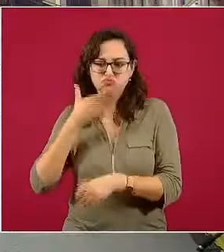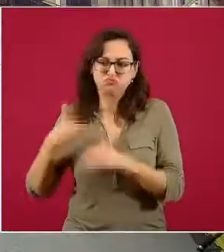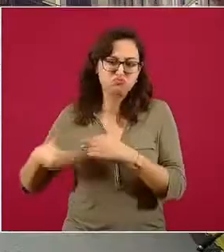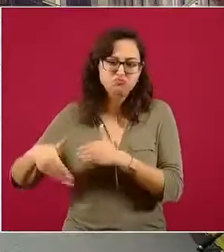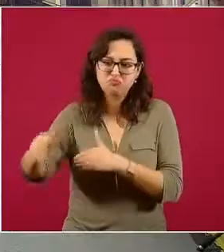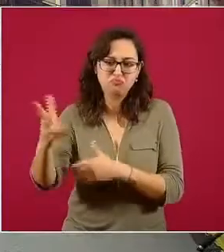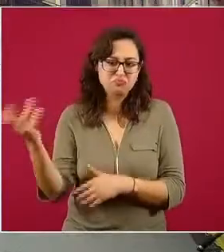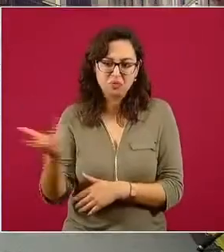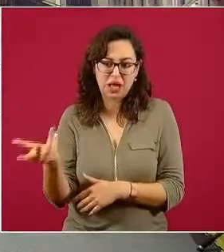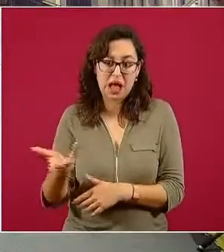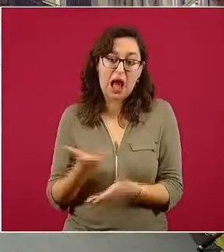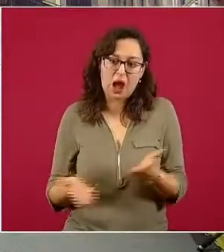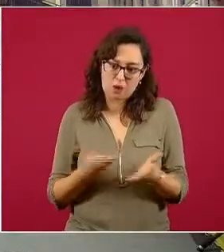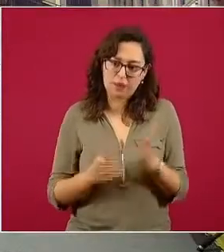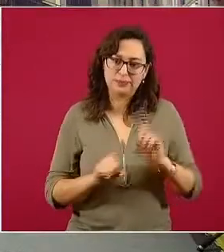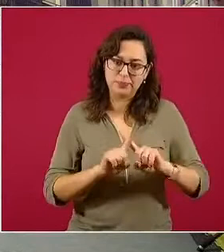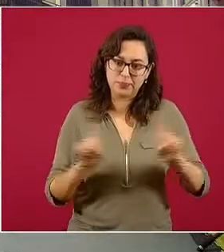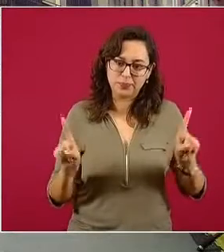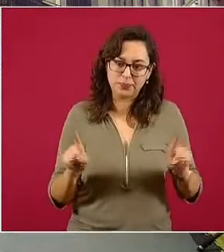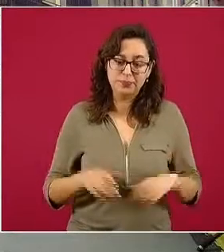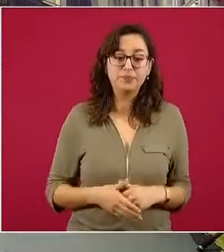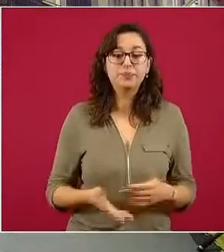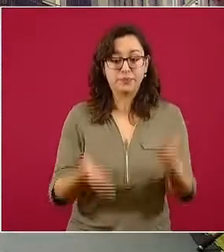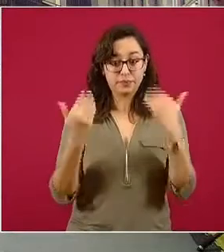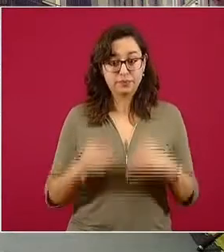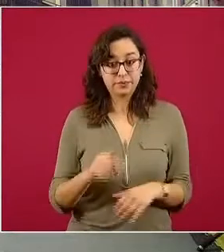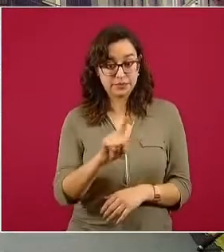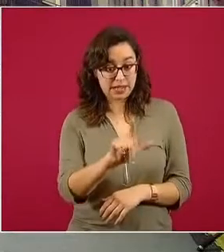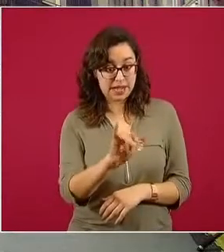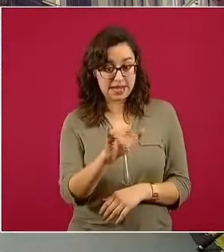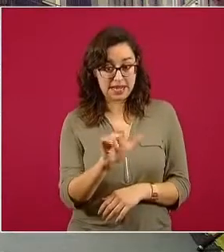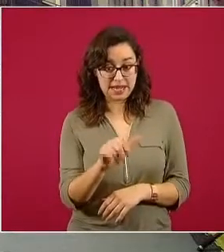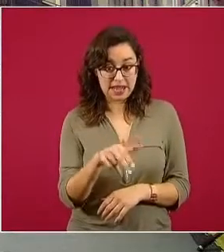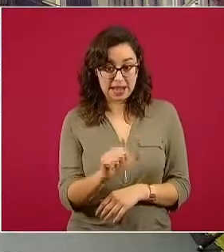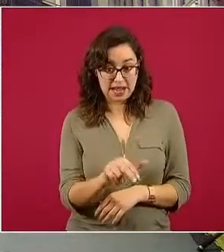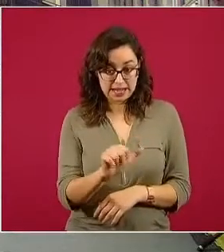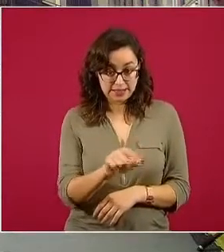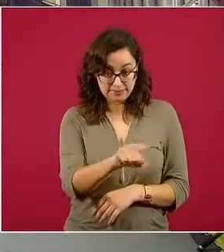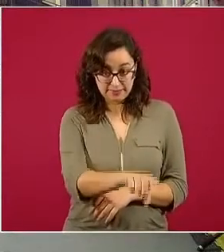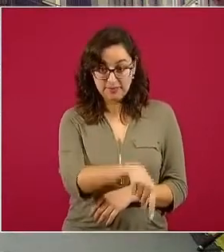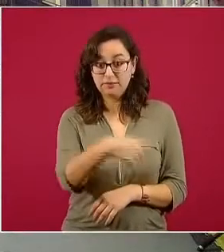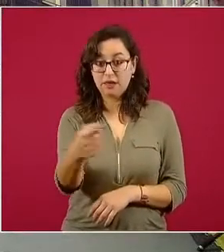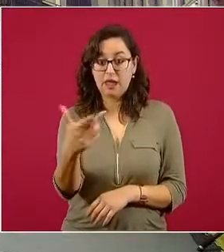gracias. Ahora sí, Liliana Noble, y nos regresamos aquí con Héctor García y Arturo Contreras.